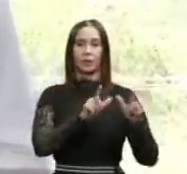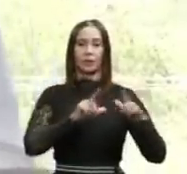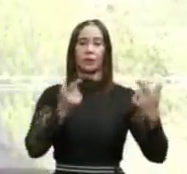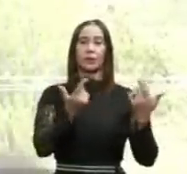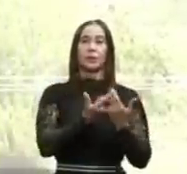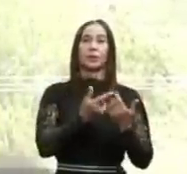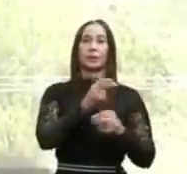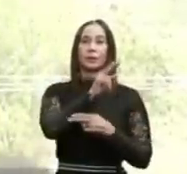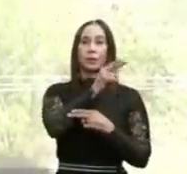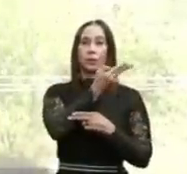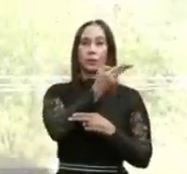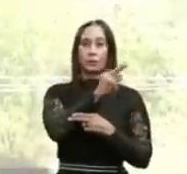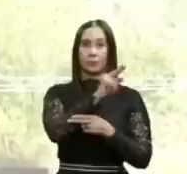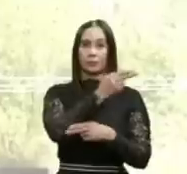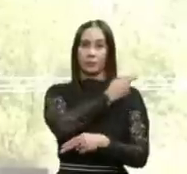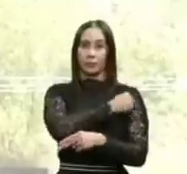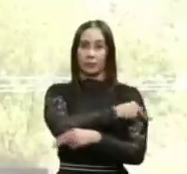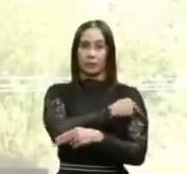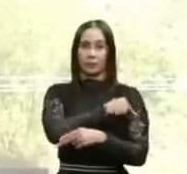del hospital de Taiwán.